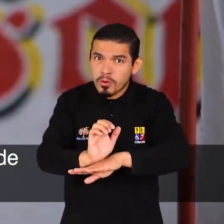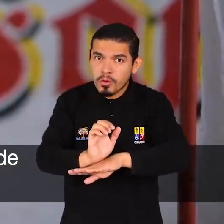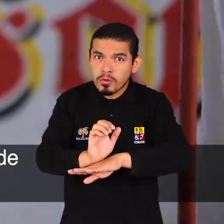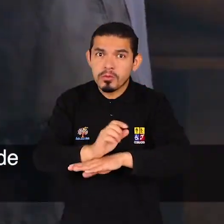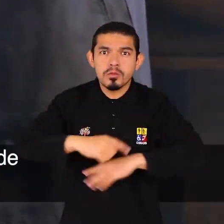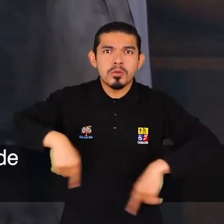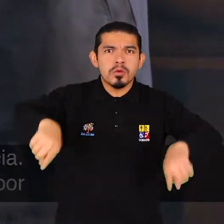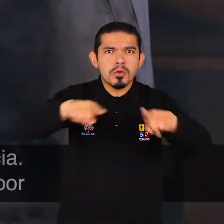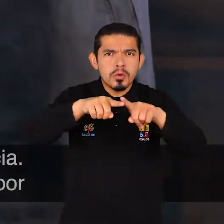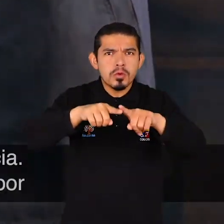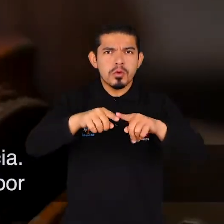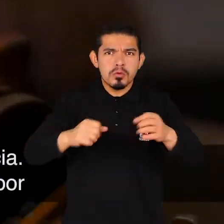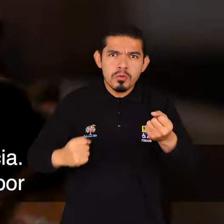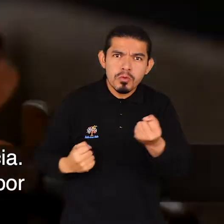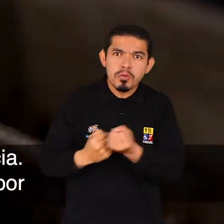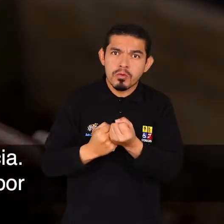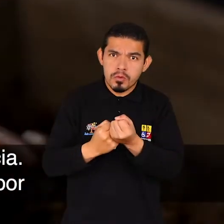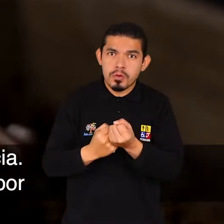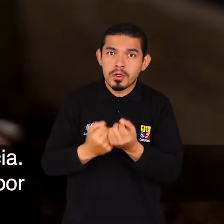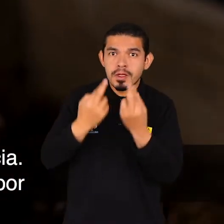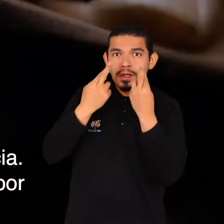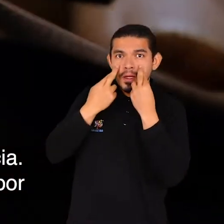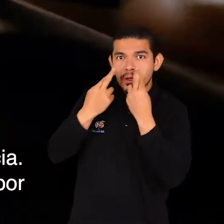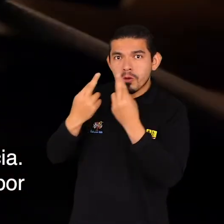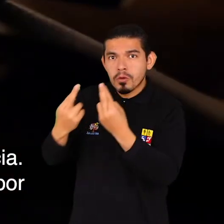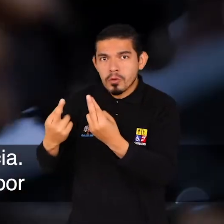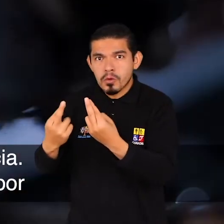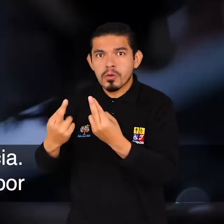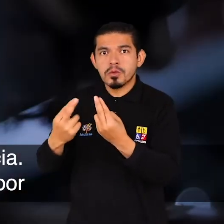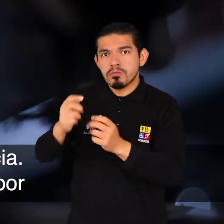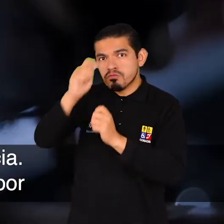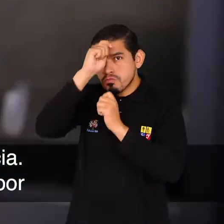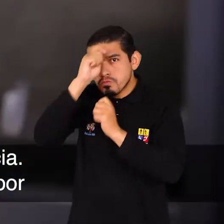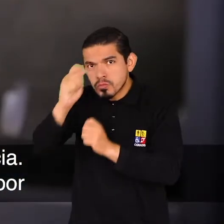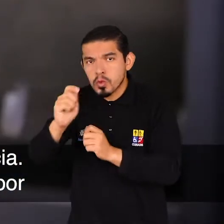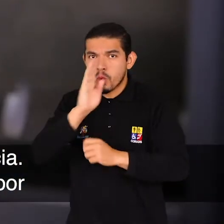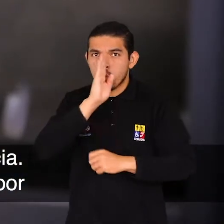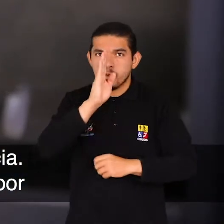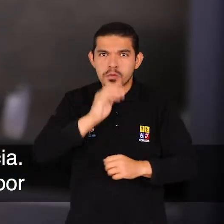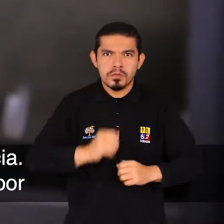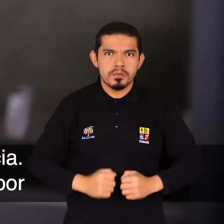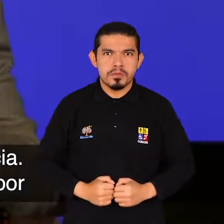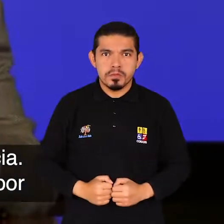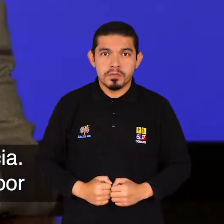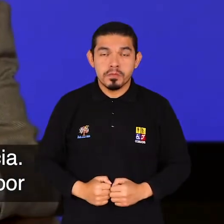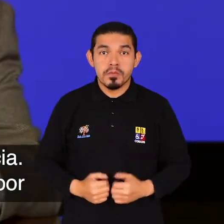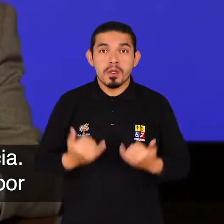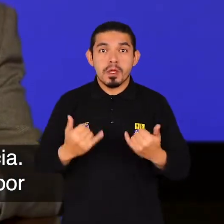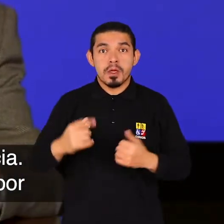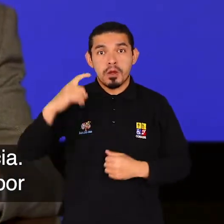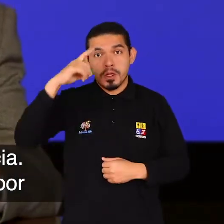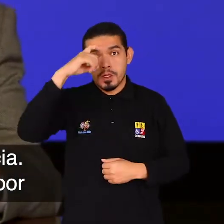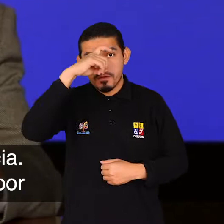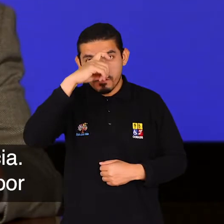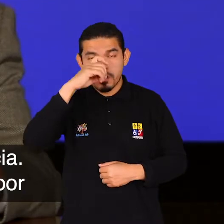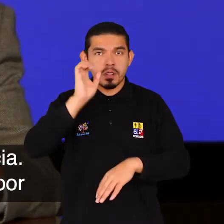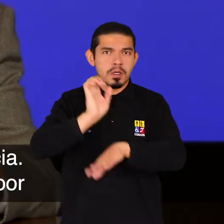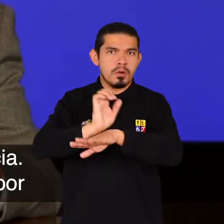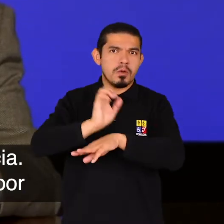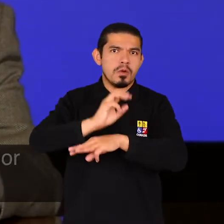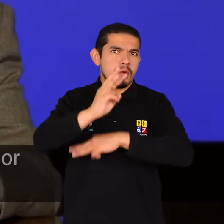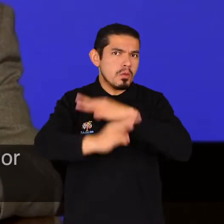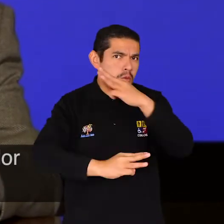y que los reconozca con gratitud, con honor y con justicia. Estos son tiempos difíciles para Ecuador y el